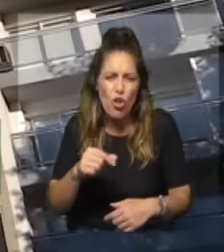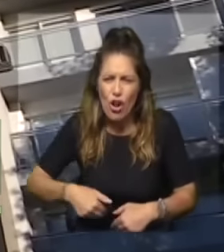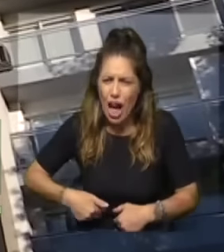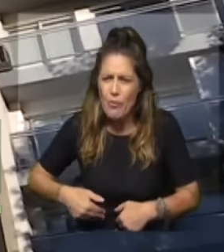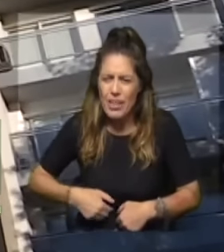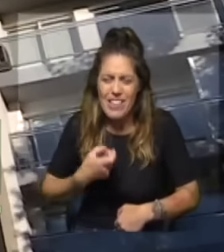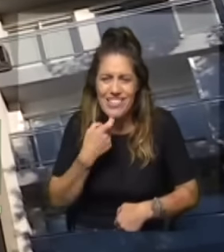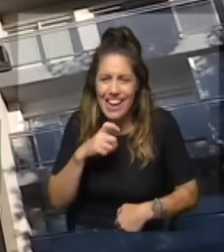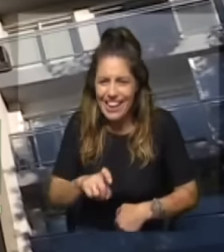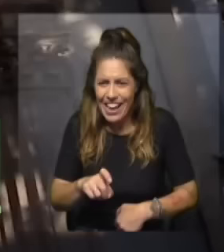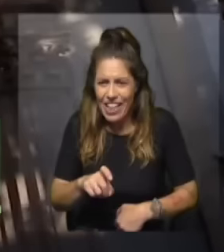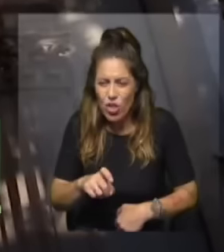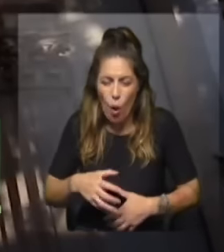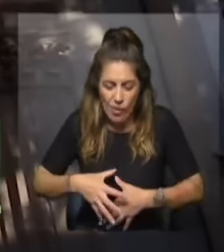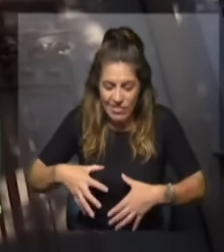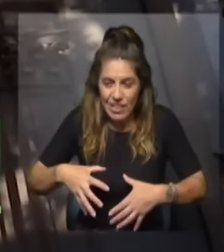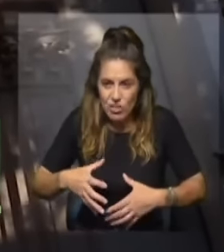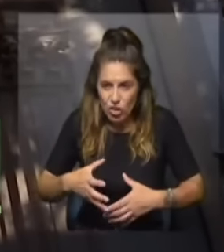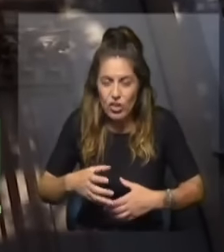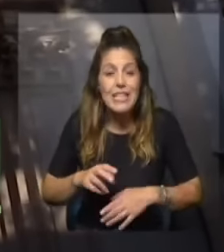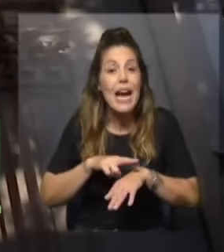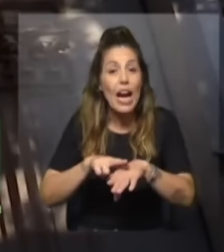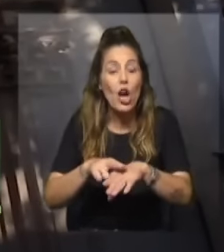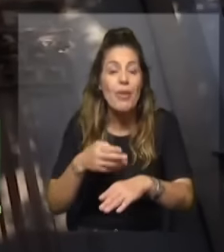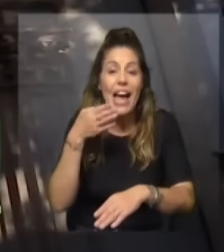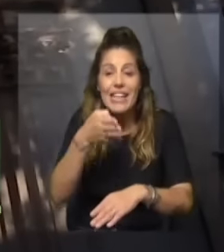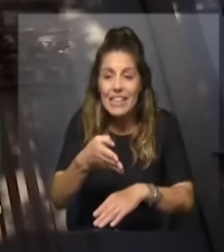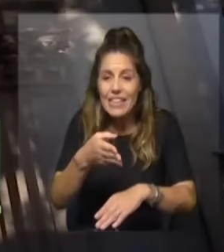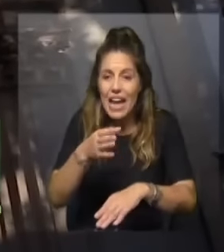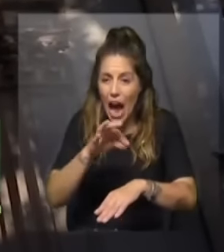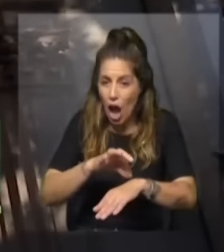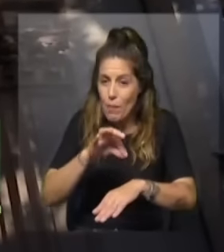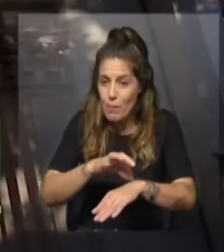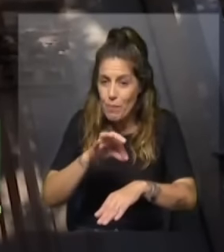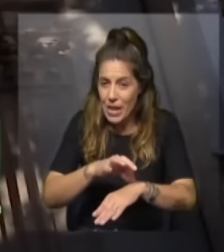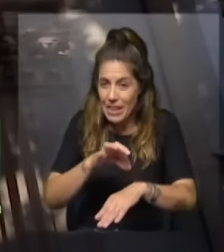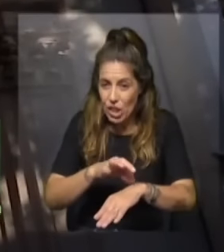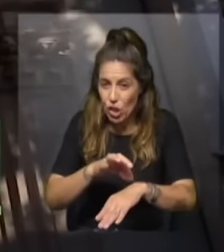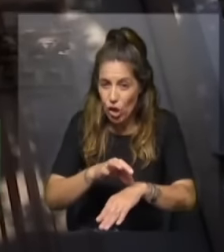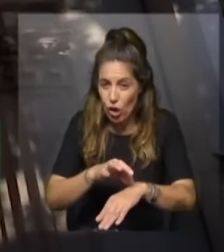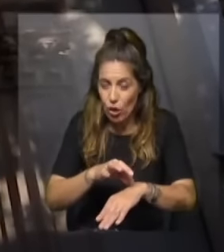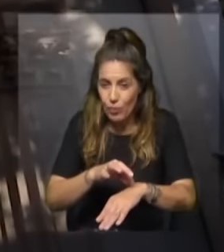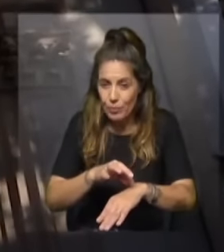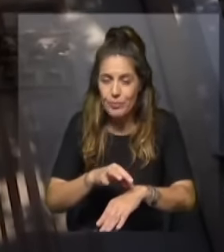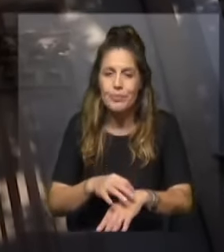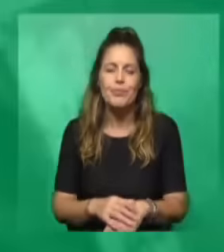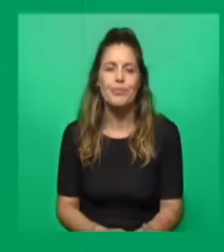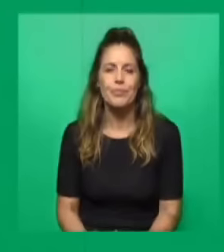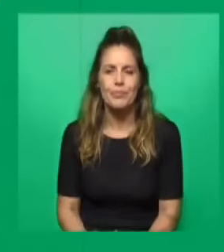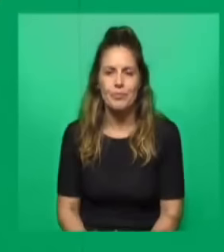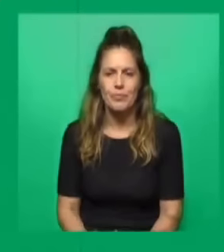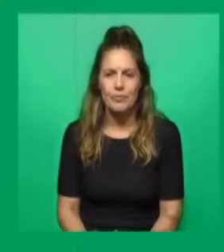sangrados y edemas esto es hinchazón se recomienda consultar a la mutualista o al prestador médico público o privado que